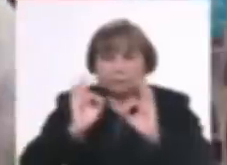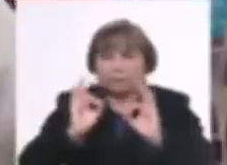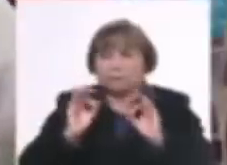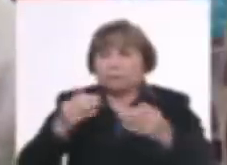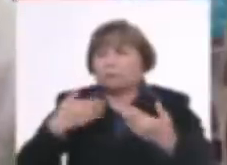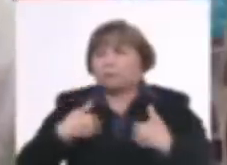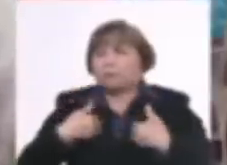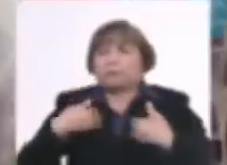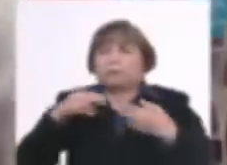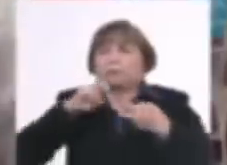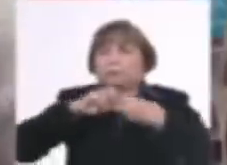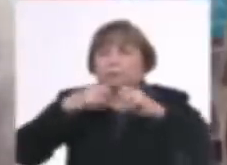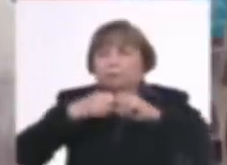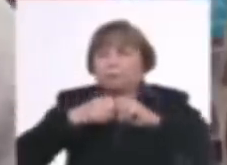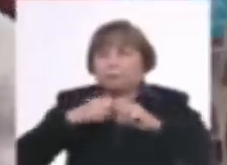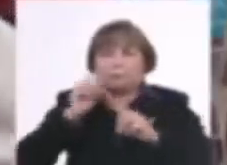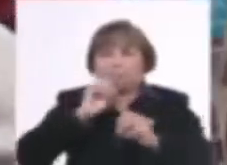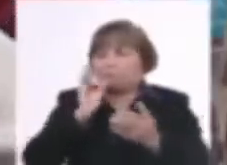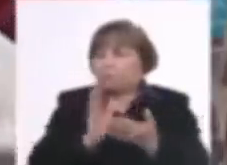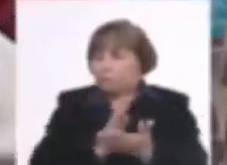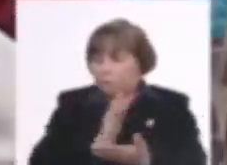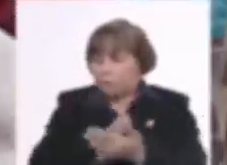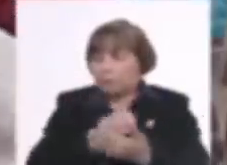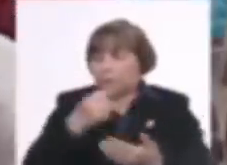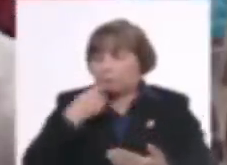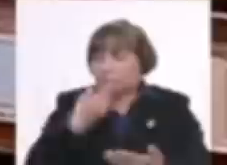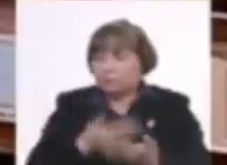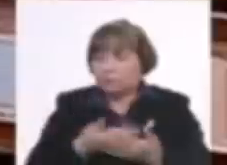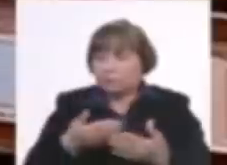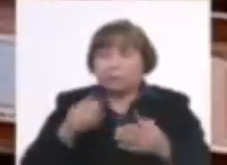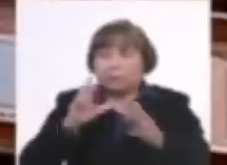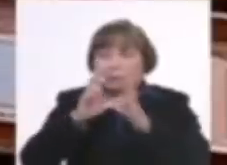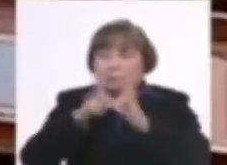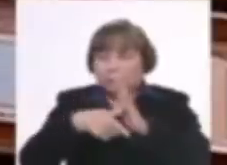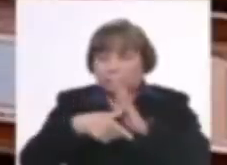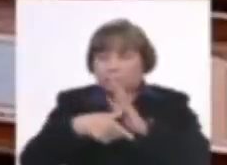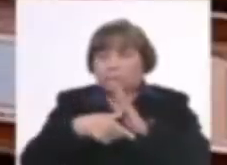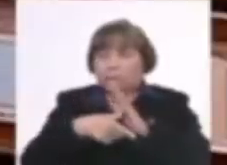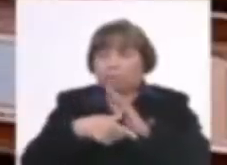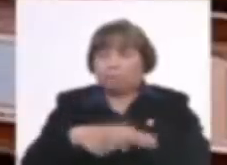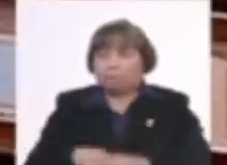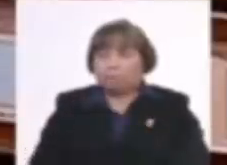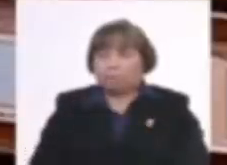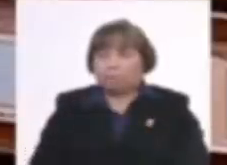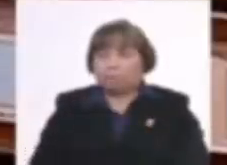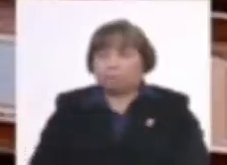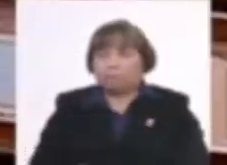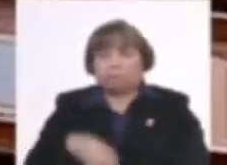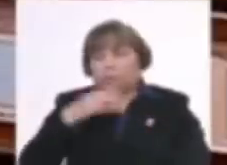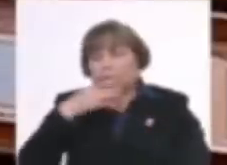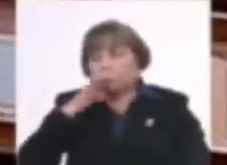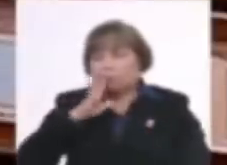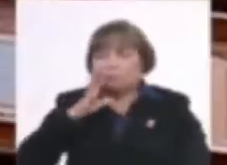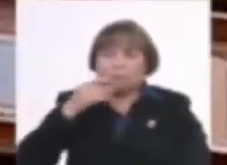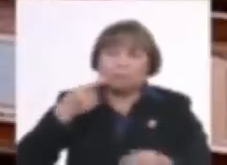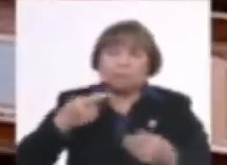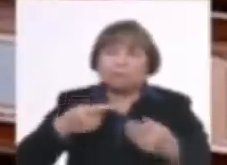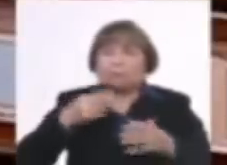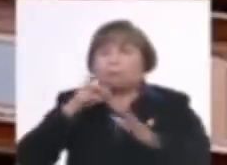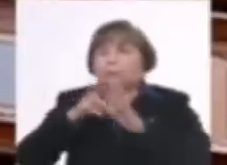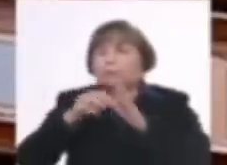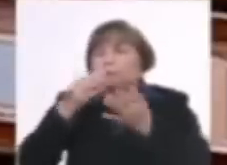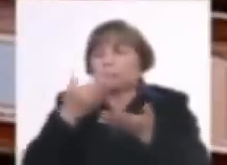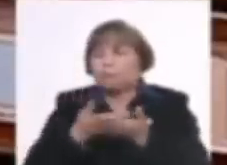tener problemas, para no generar problemas, dice usted. Y luego ahí empieza a hablar que usted venía